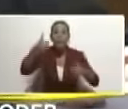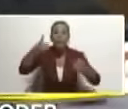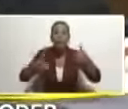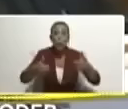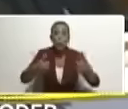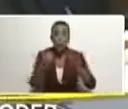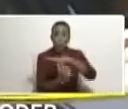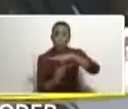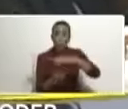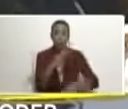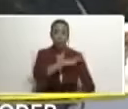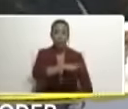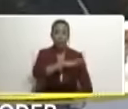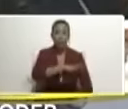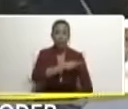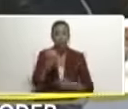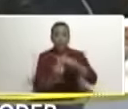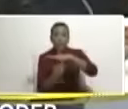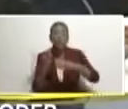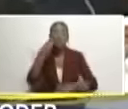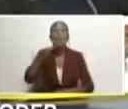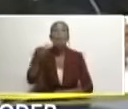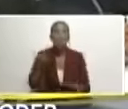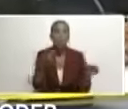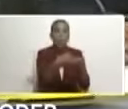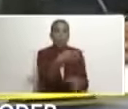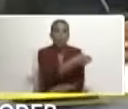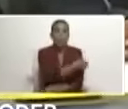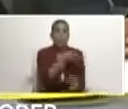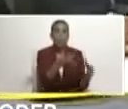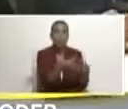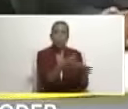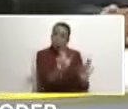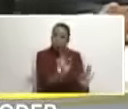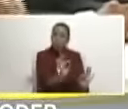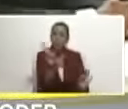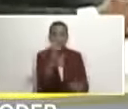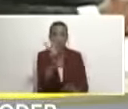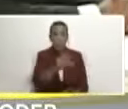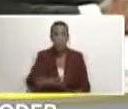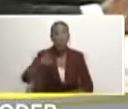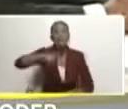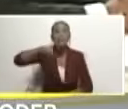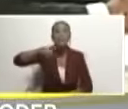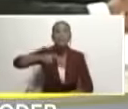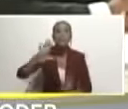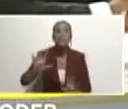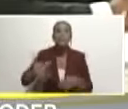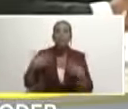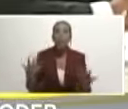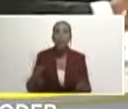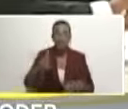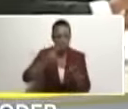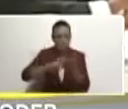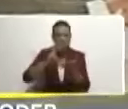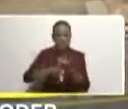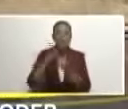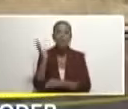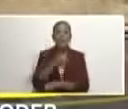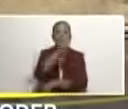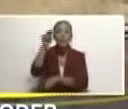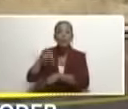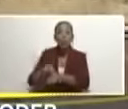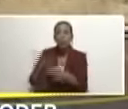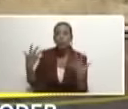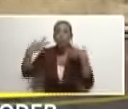sus bases sociales, de sus bases políticas. Venezuela necesita verdaderamente una Asamblea